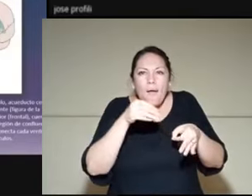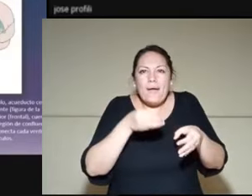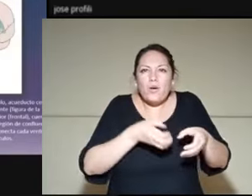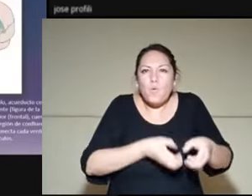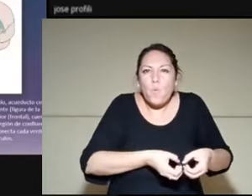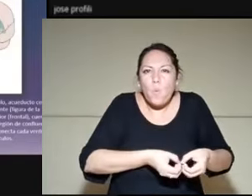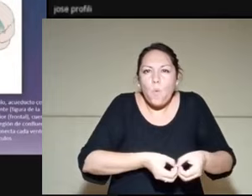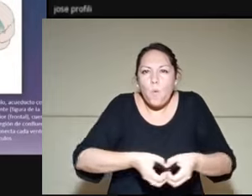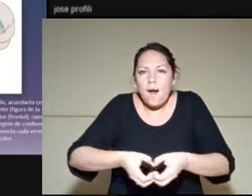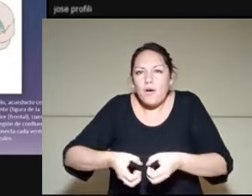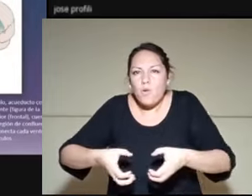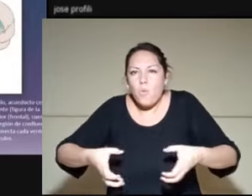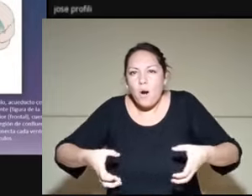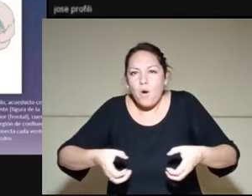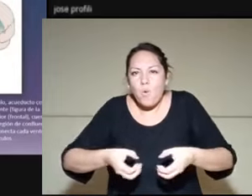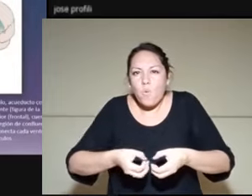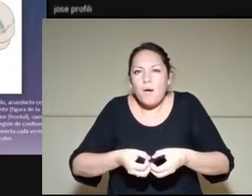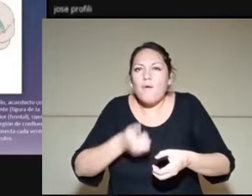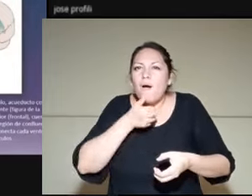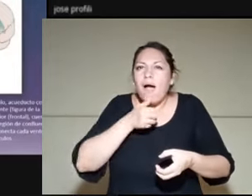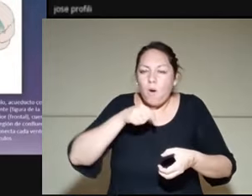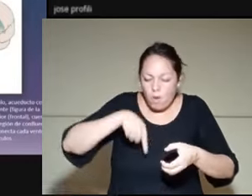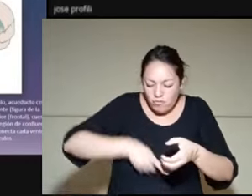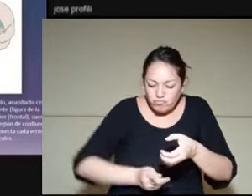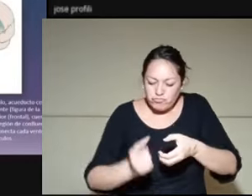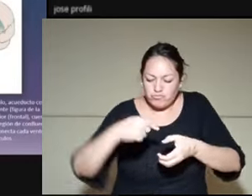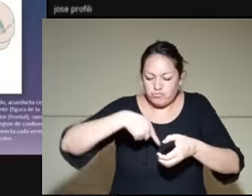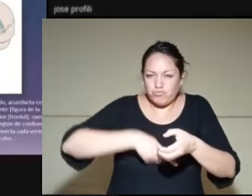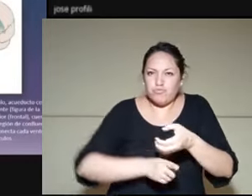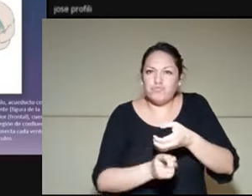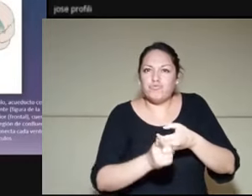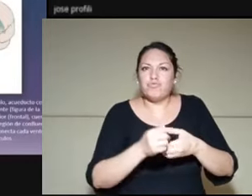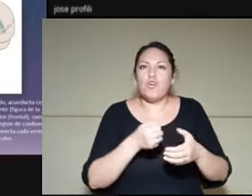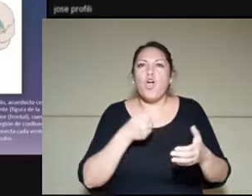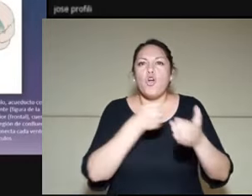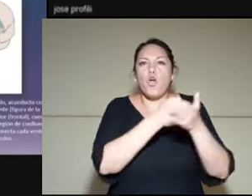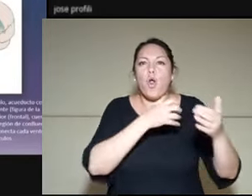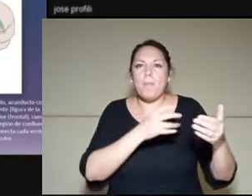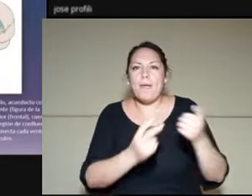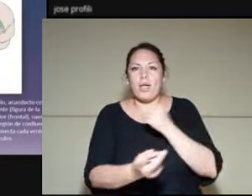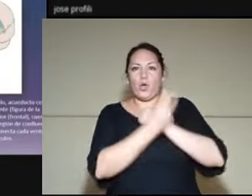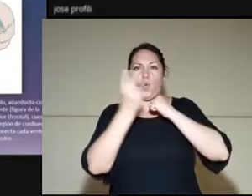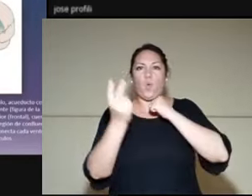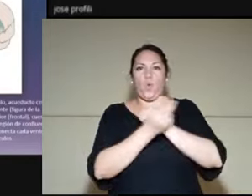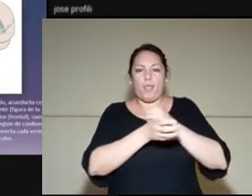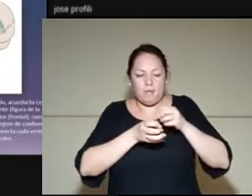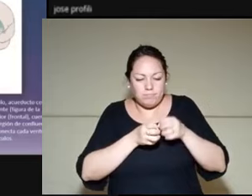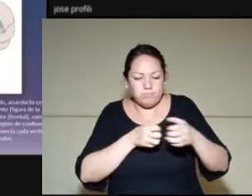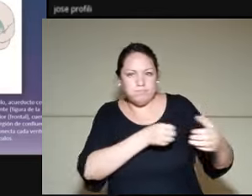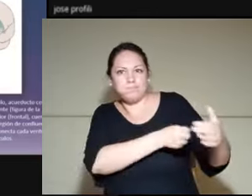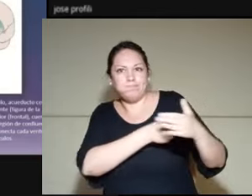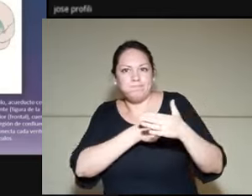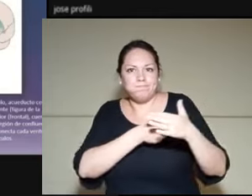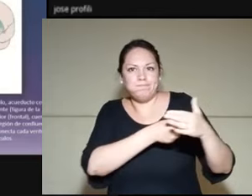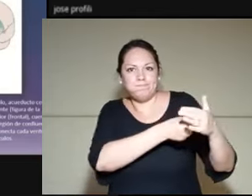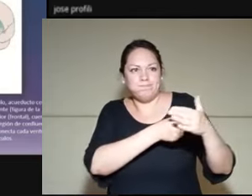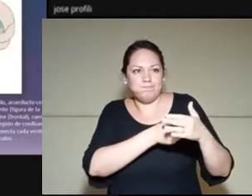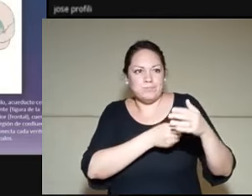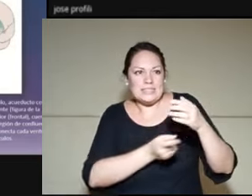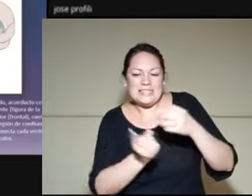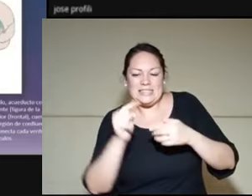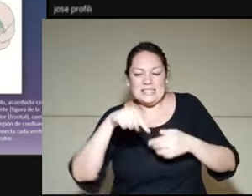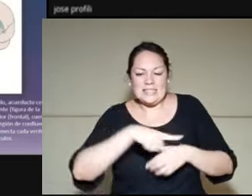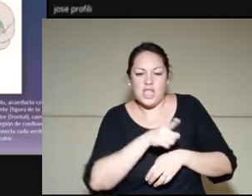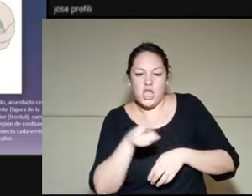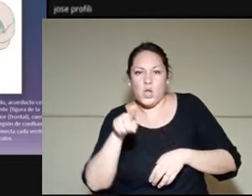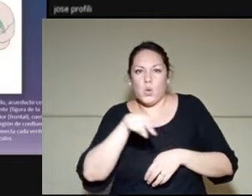circula el líquido cefalorraquídeo, que es un líquido que nos va a proteger de los golpes, un líquido que nos va a ayudar a nutrir las neuronas, y circula